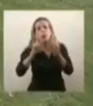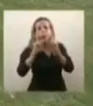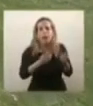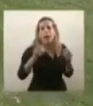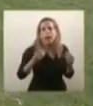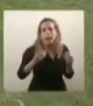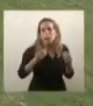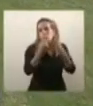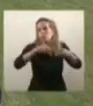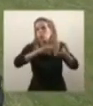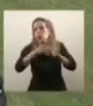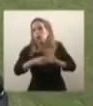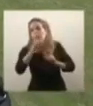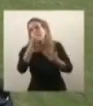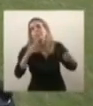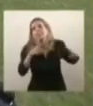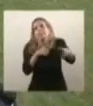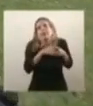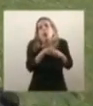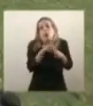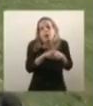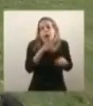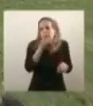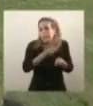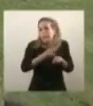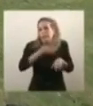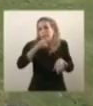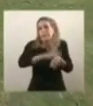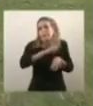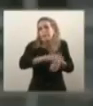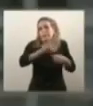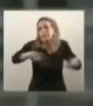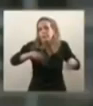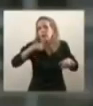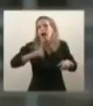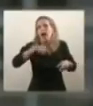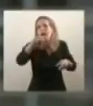tienen confiscadores y usurpadores sea el plan. Bueno, si ese es el plan, el